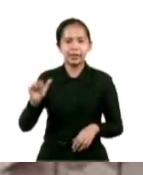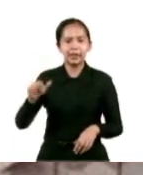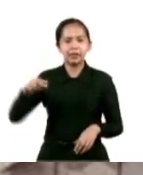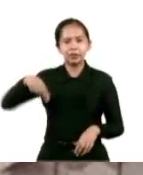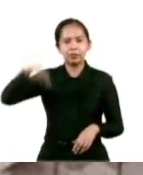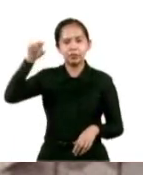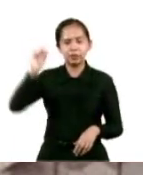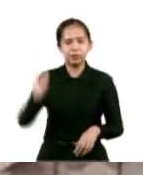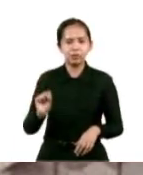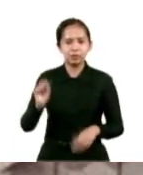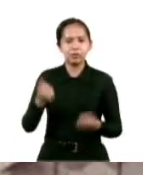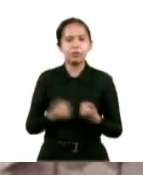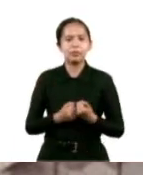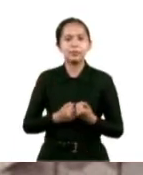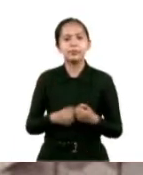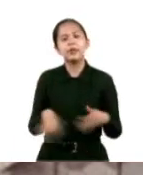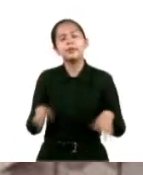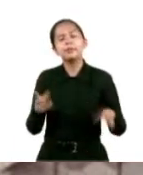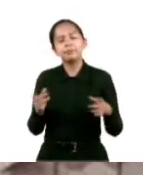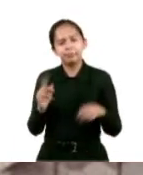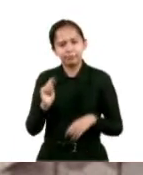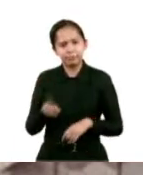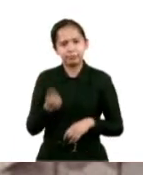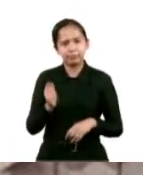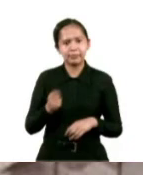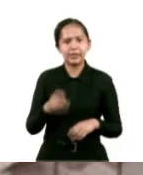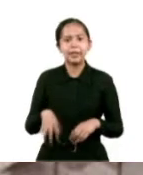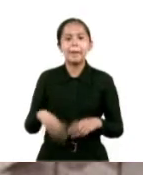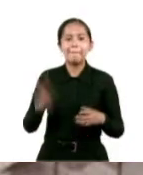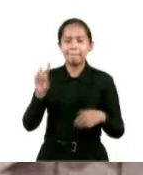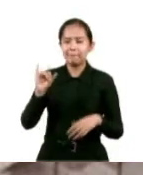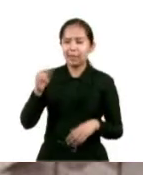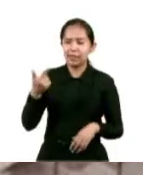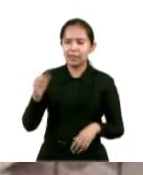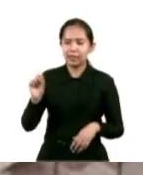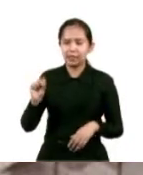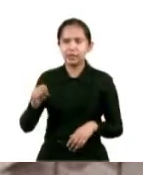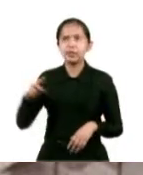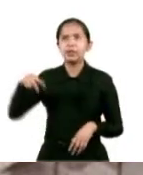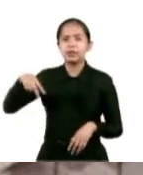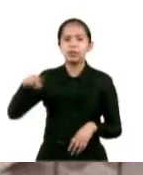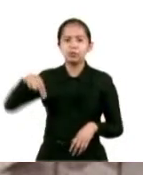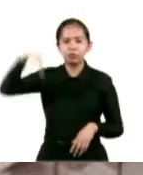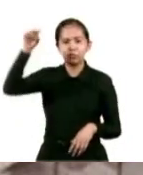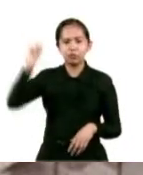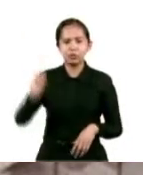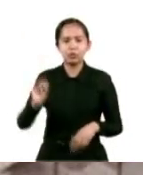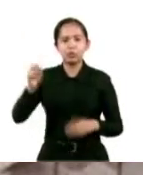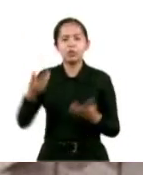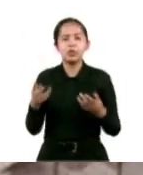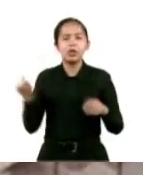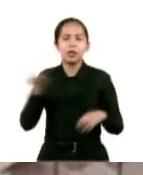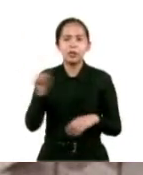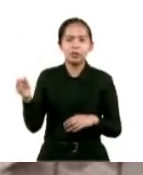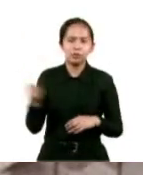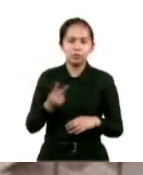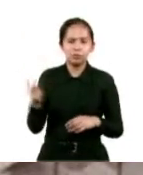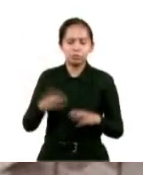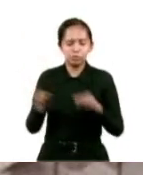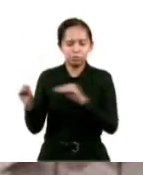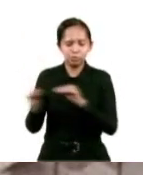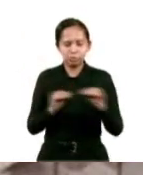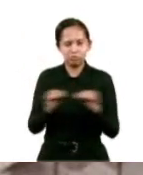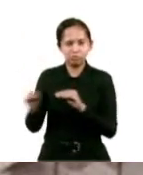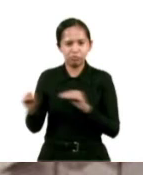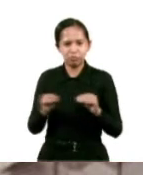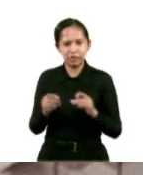norte. En otras palabras, las vigas norte y sur se cargaron de tal manera que se estuvieron moviendo una hacia la otra antes